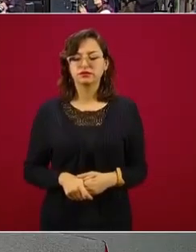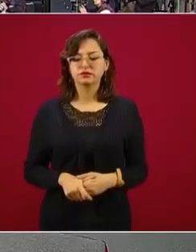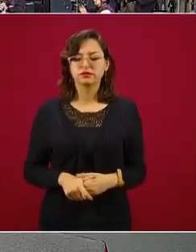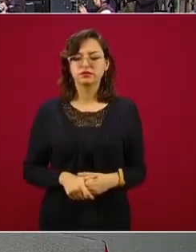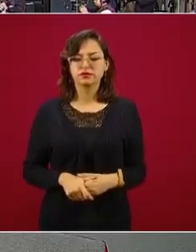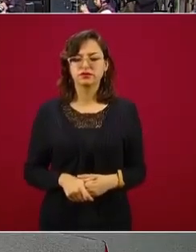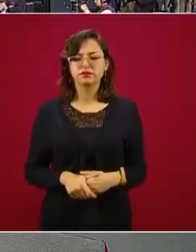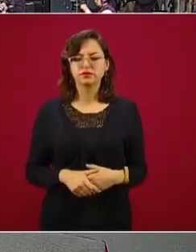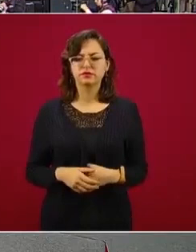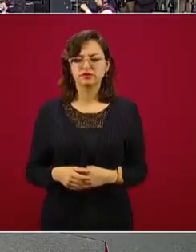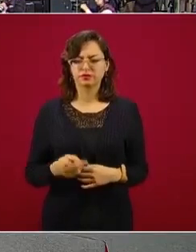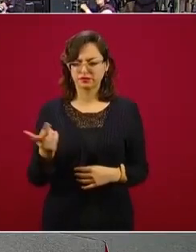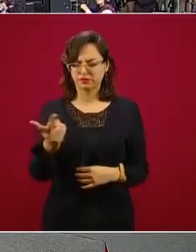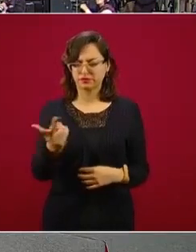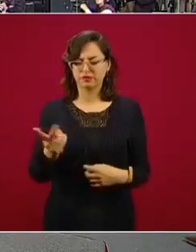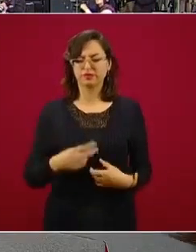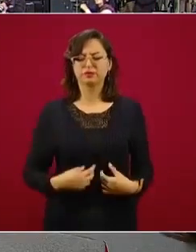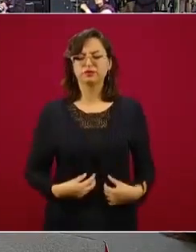¿Sí? Las dos.